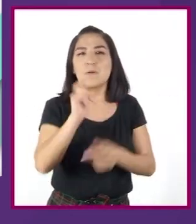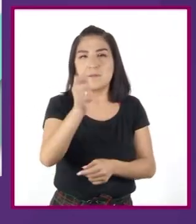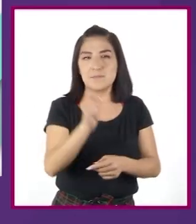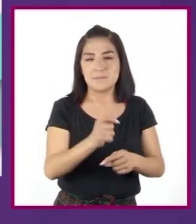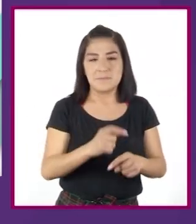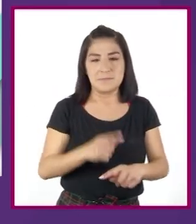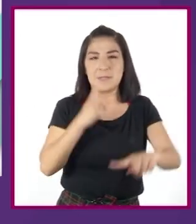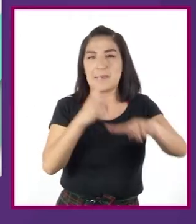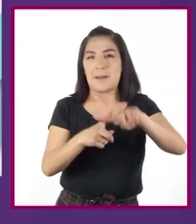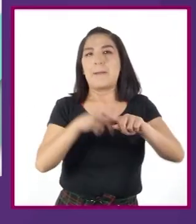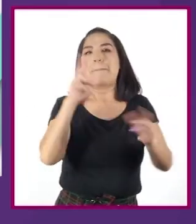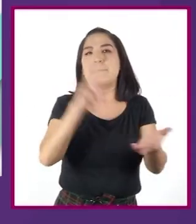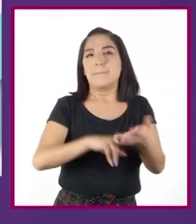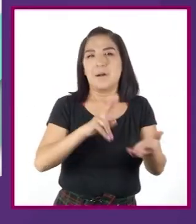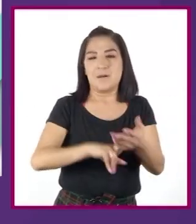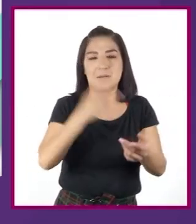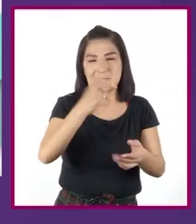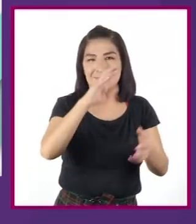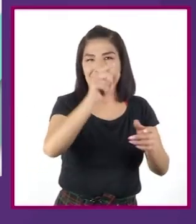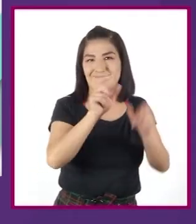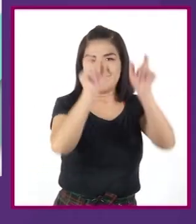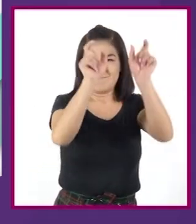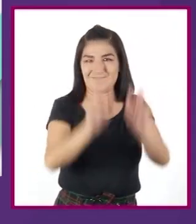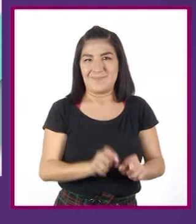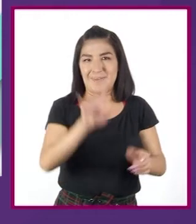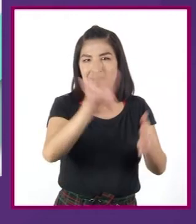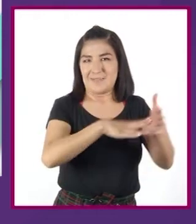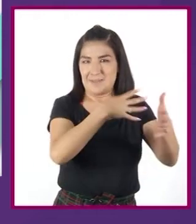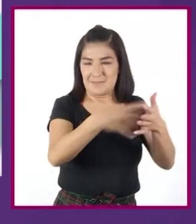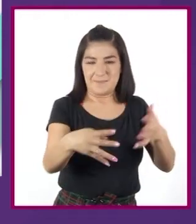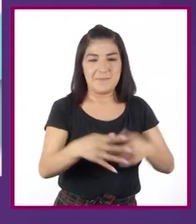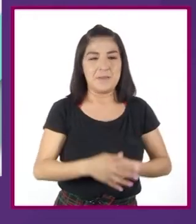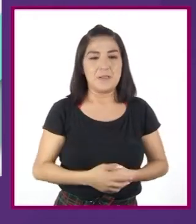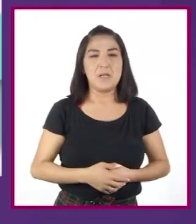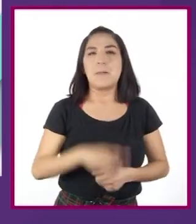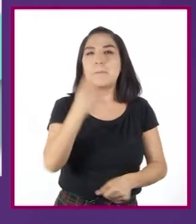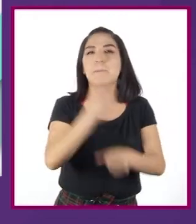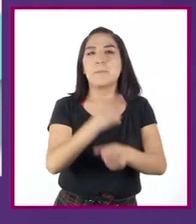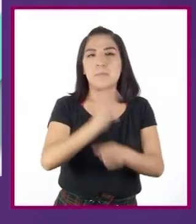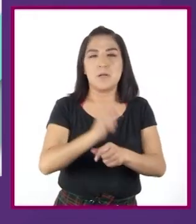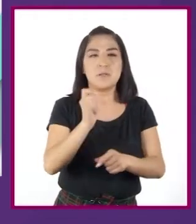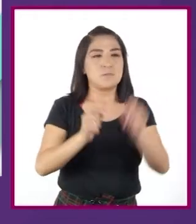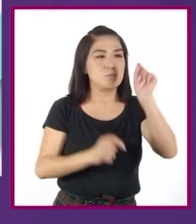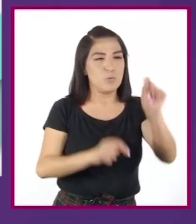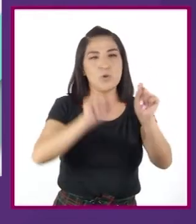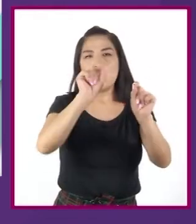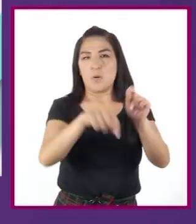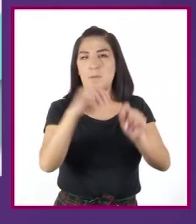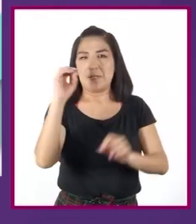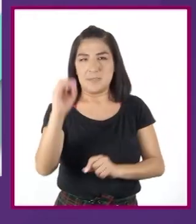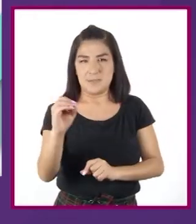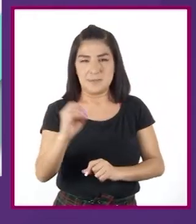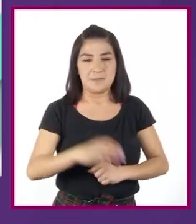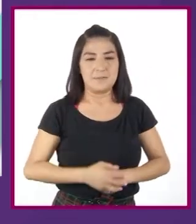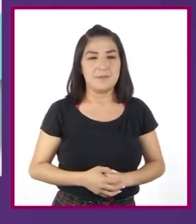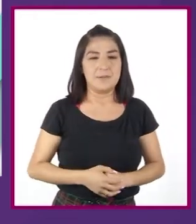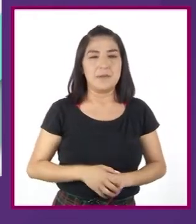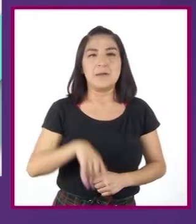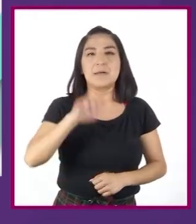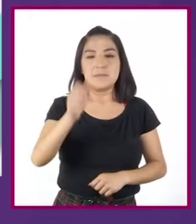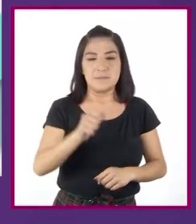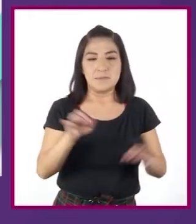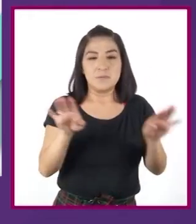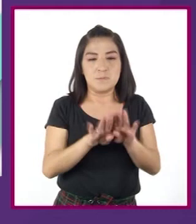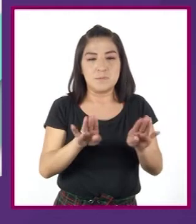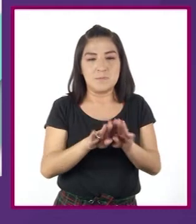de los valores de la tabla. El primer punto es 0,0, por lo que pasa por el cruce de los